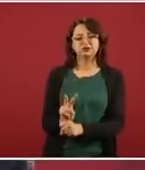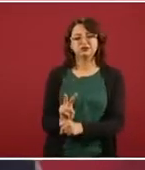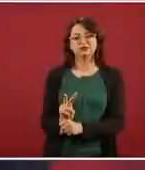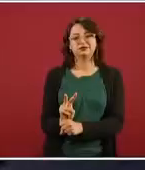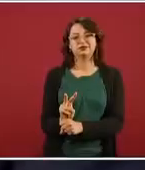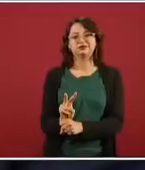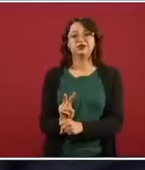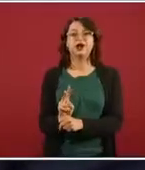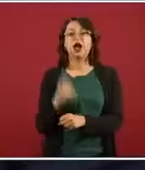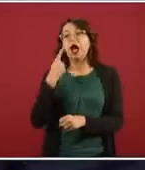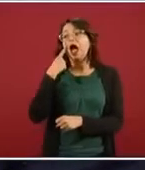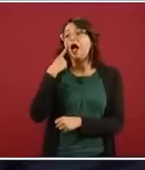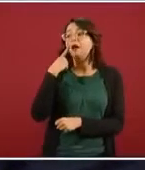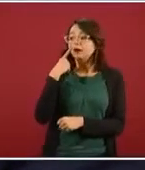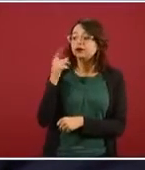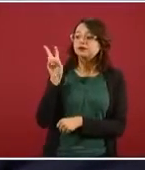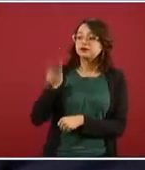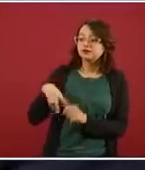sobre el cumplimiento